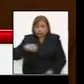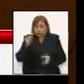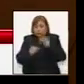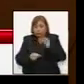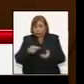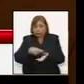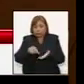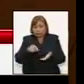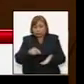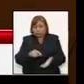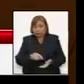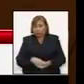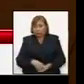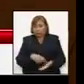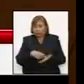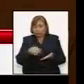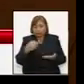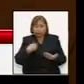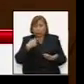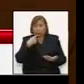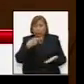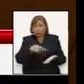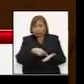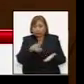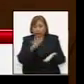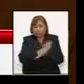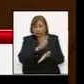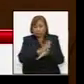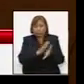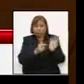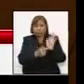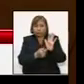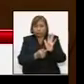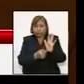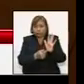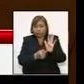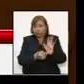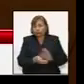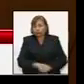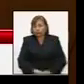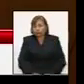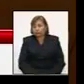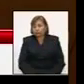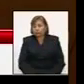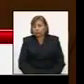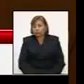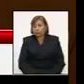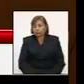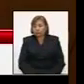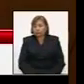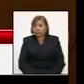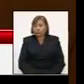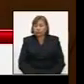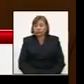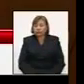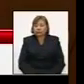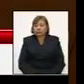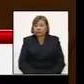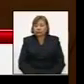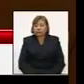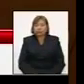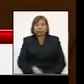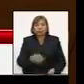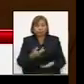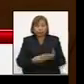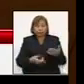oficio pidiendo también... Sí, la sí, nos dio el documento. ¿Sí? Hay un documento. Habrá que tener un documento. Ya, lo vamos a ver en este momento. Lo que